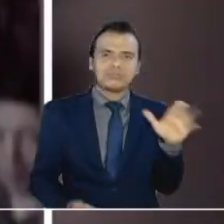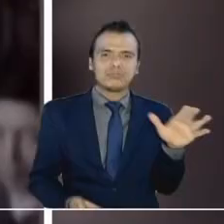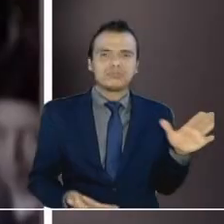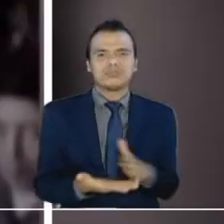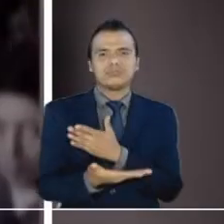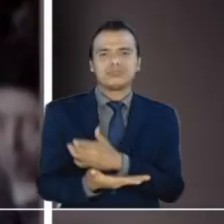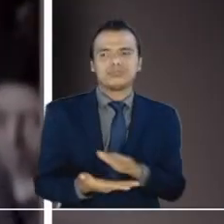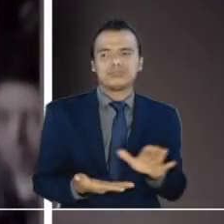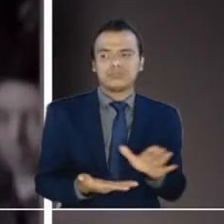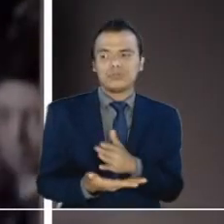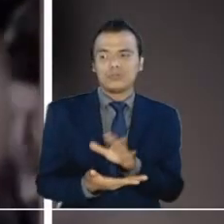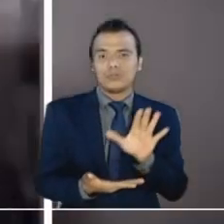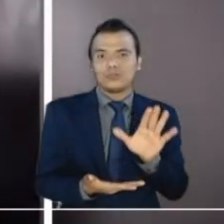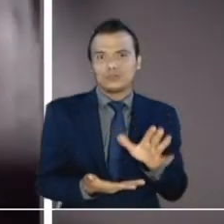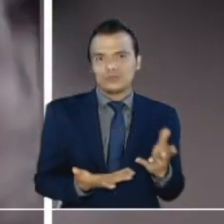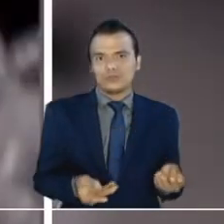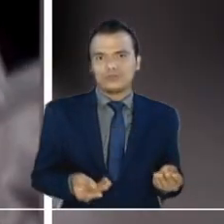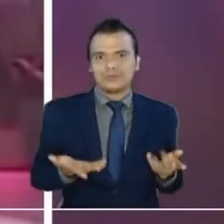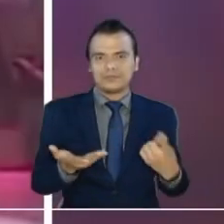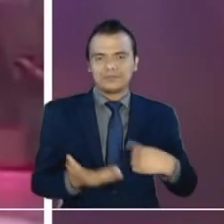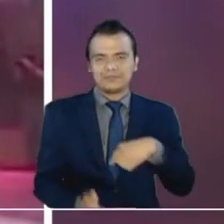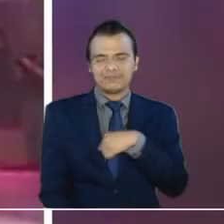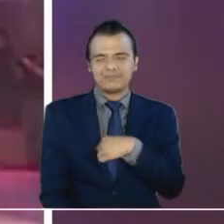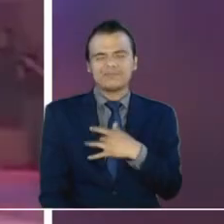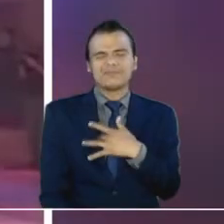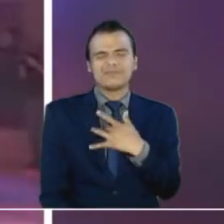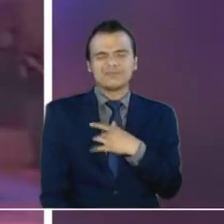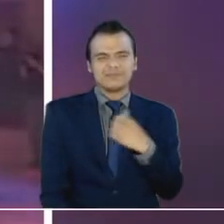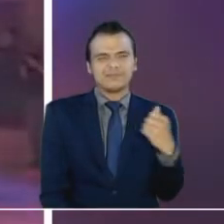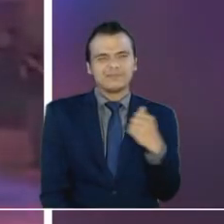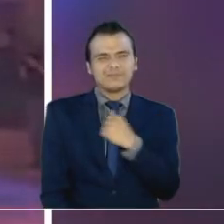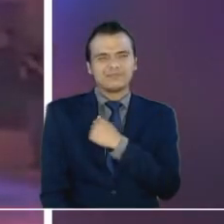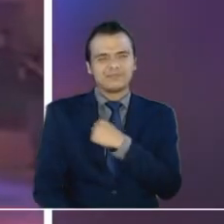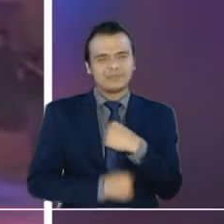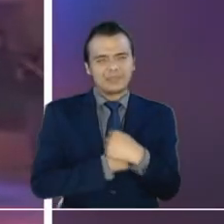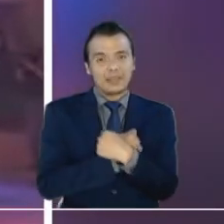se enamoró con esta música, que vuelvan a vivir esa experiencia.